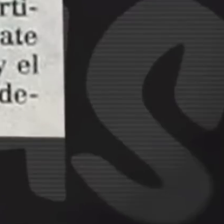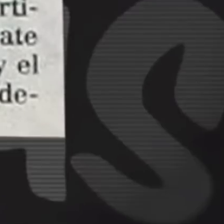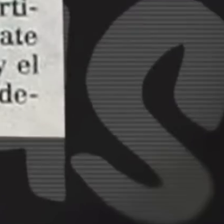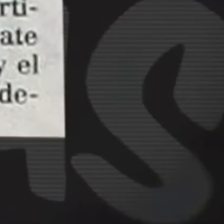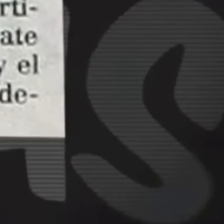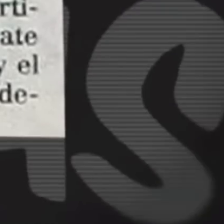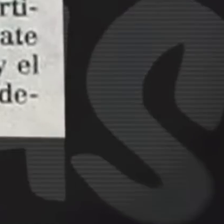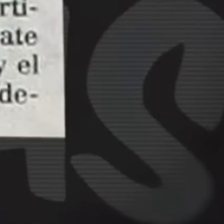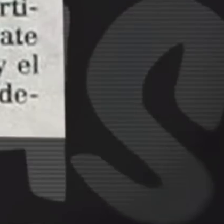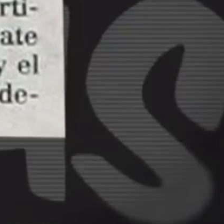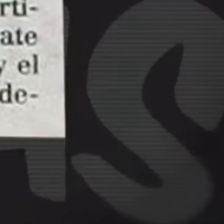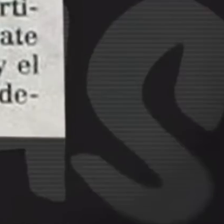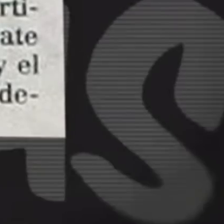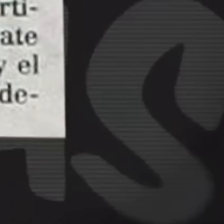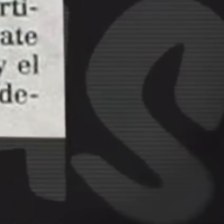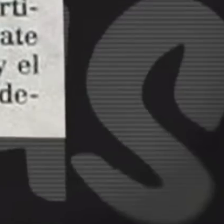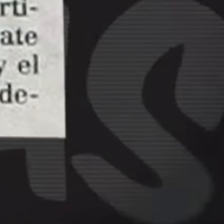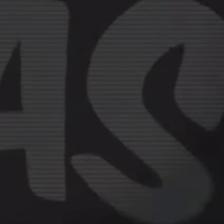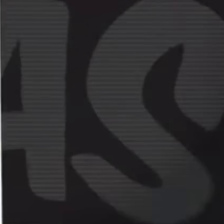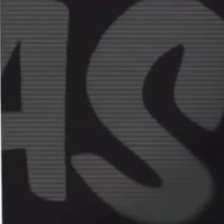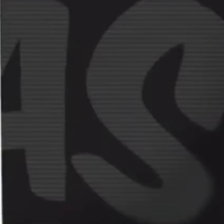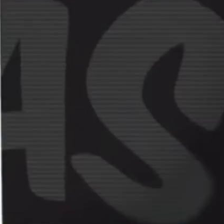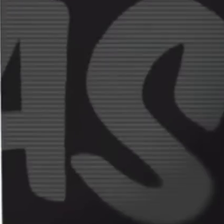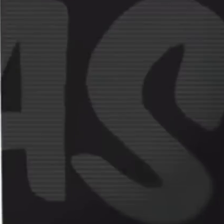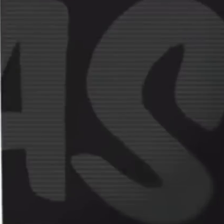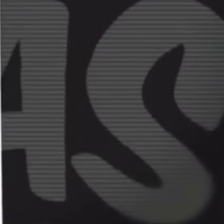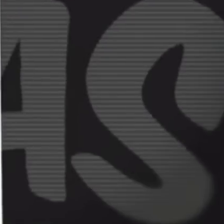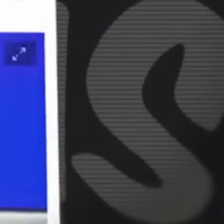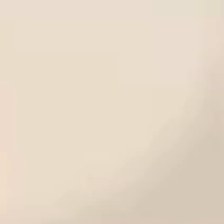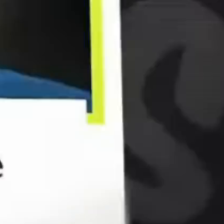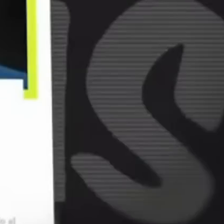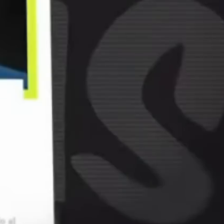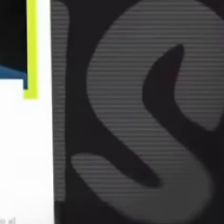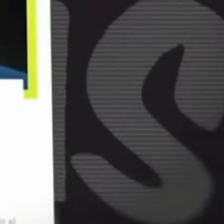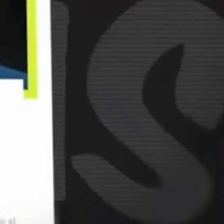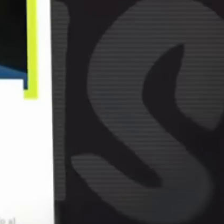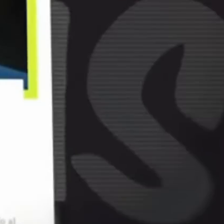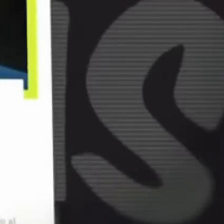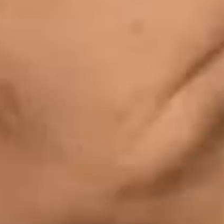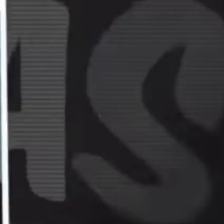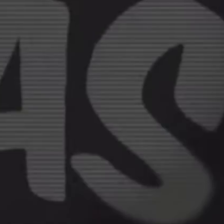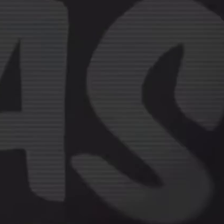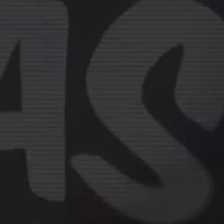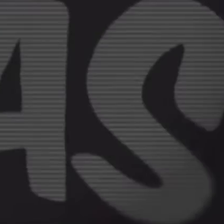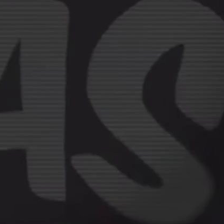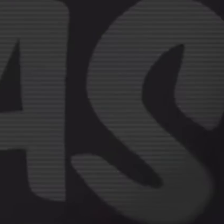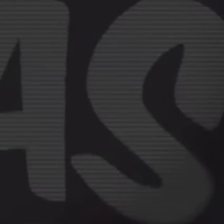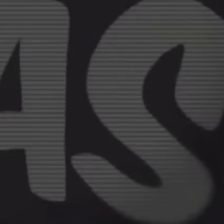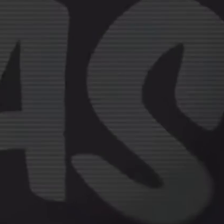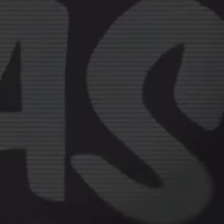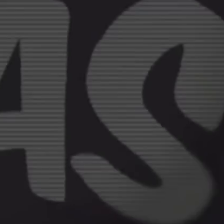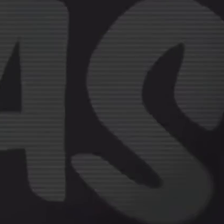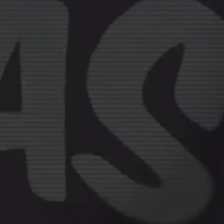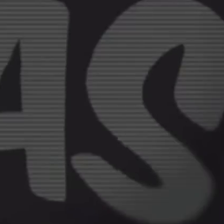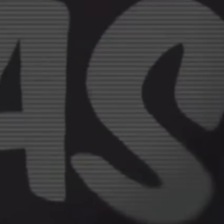y la inmovilidad de los jueces establecida en la Constitución. Zedillo ve la paja en el ojo ajeno y no la viga en su Suprema Corte. Esta actuó a modo del